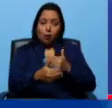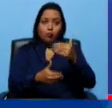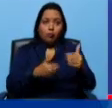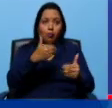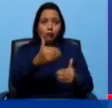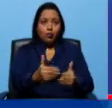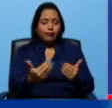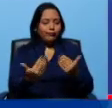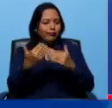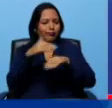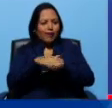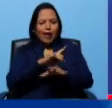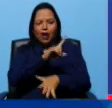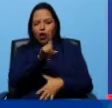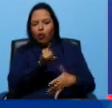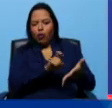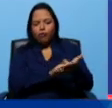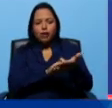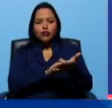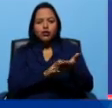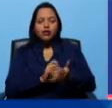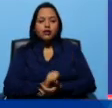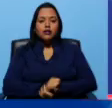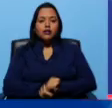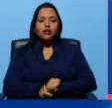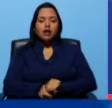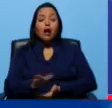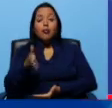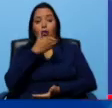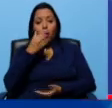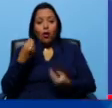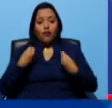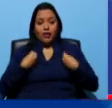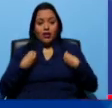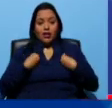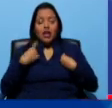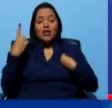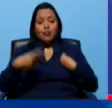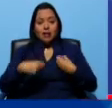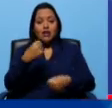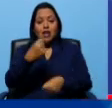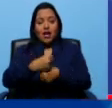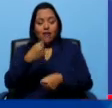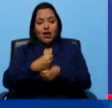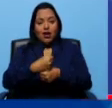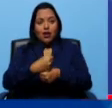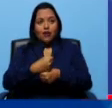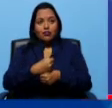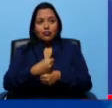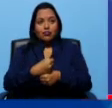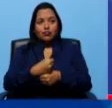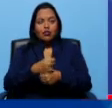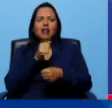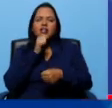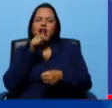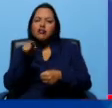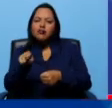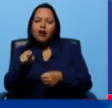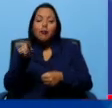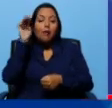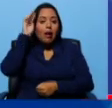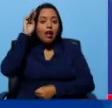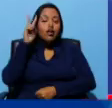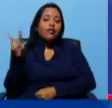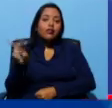integralmente en las condiciones de calidad de vida y calidad de trabajo para el magisterio